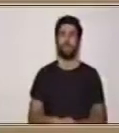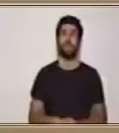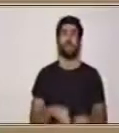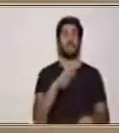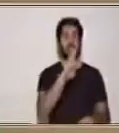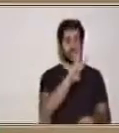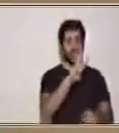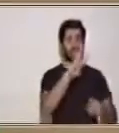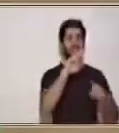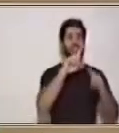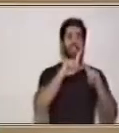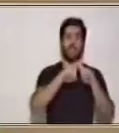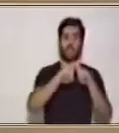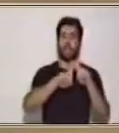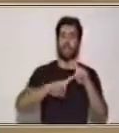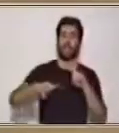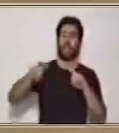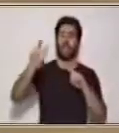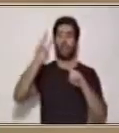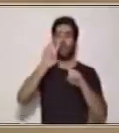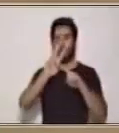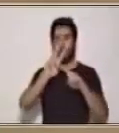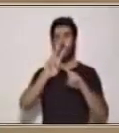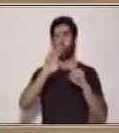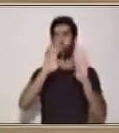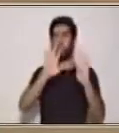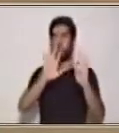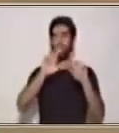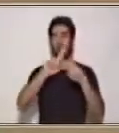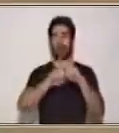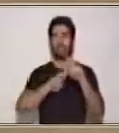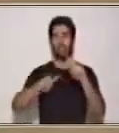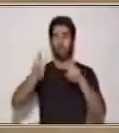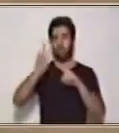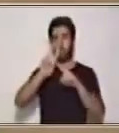3x elevado al cuadrado, 9x cuadrado.